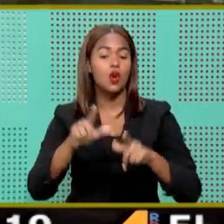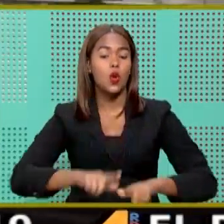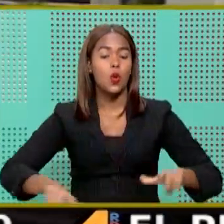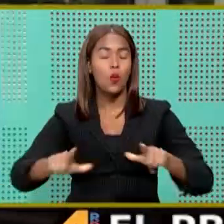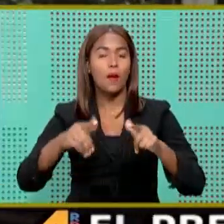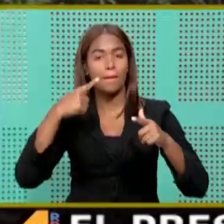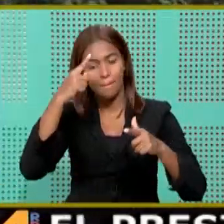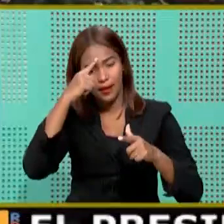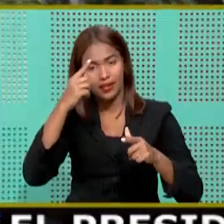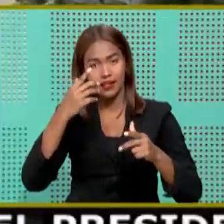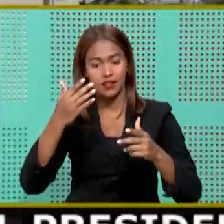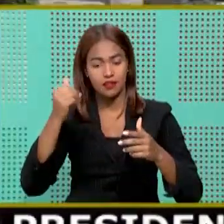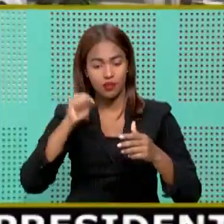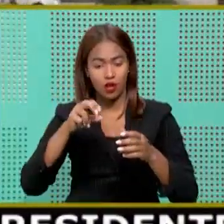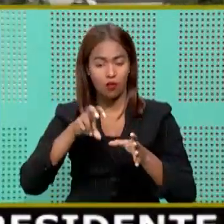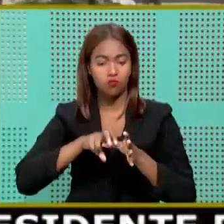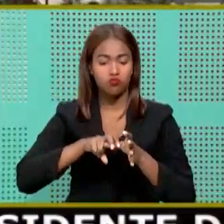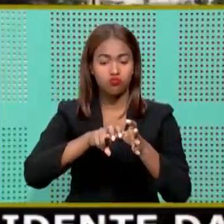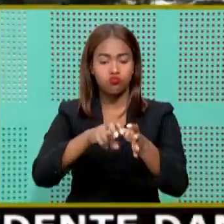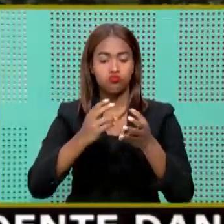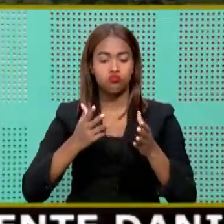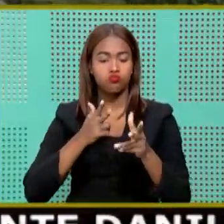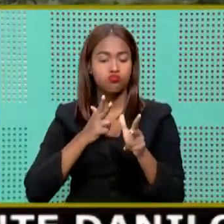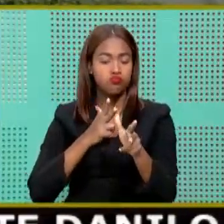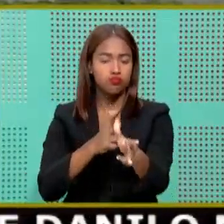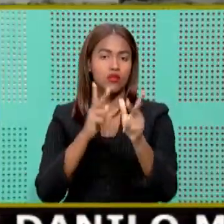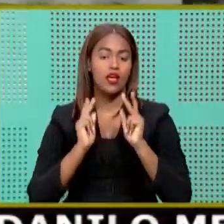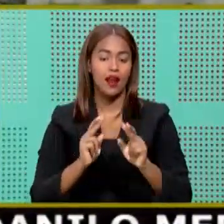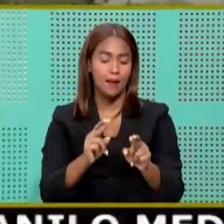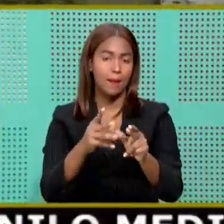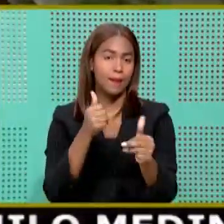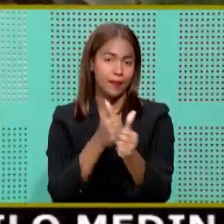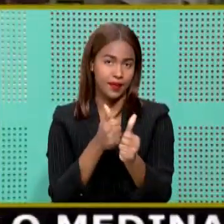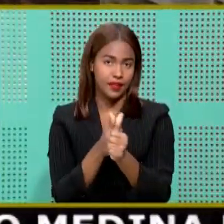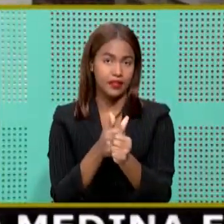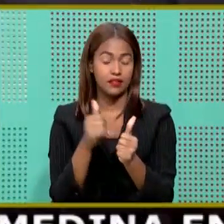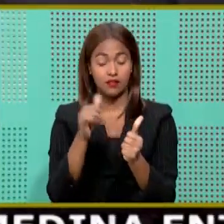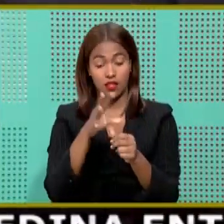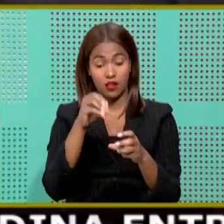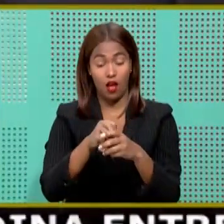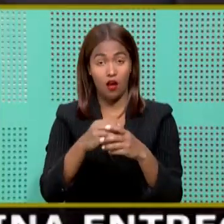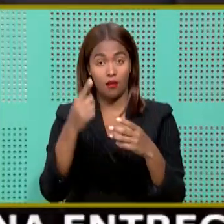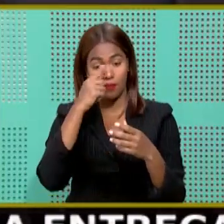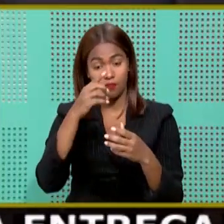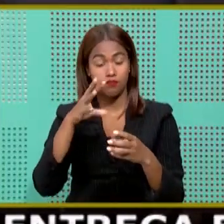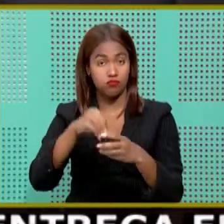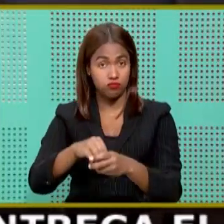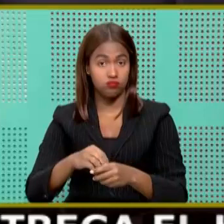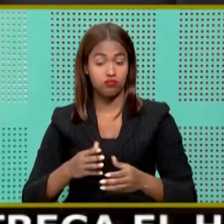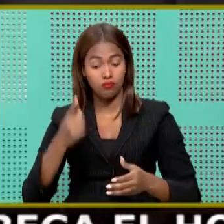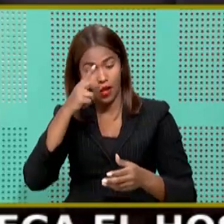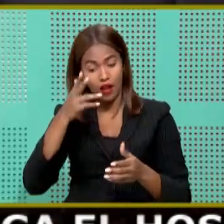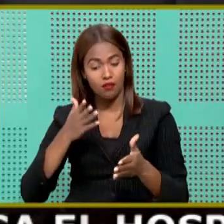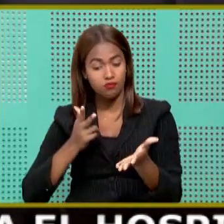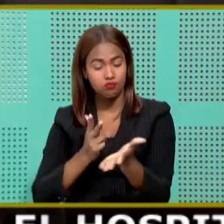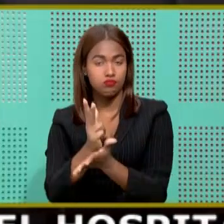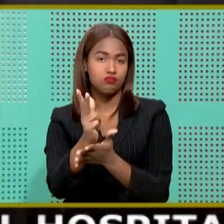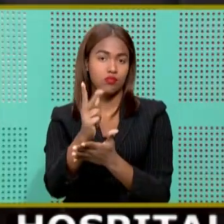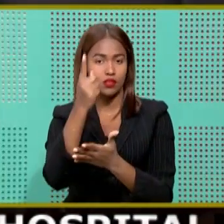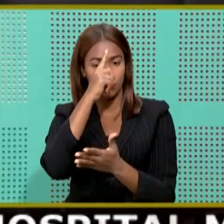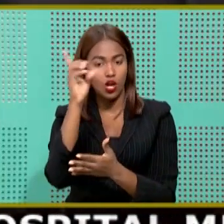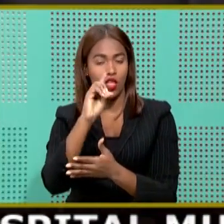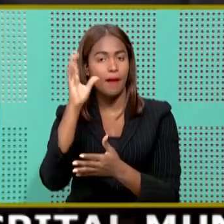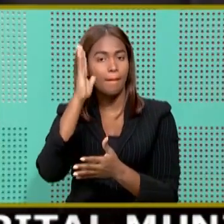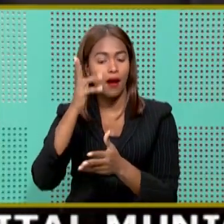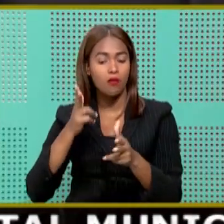un sistema de transporte de autobuses rápidos, BRT, en su núcleo central, por donde van a